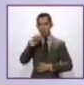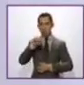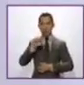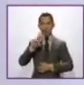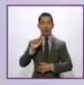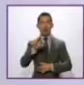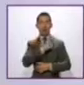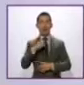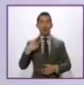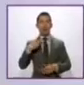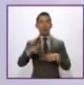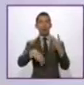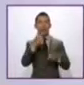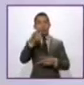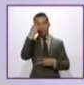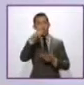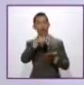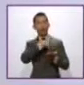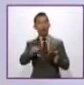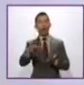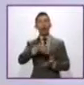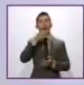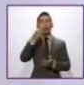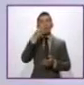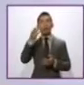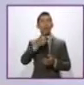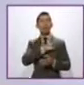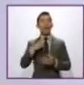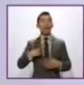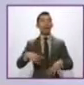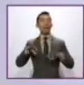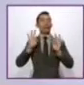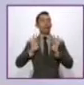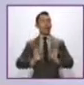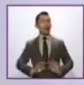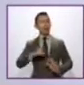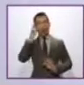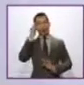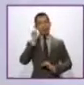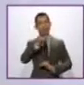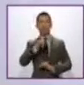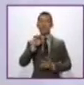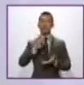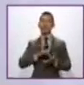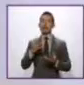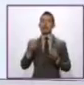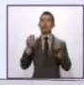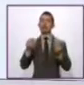que vayas, por favor, a comprar flores de Bach. Tranquilizan el alma. Muchas gracias.